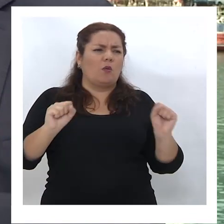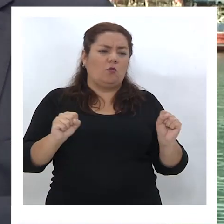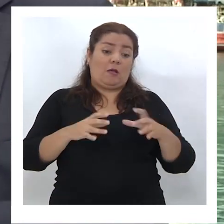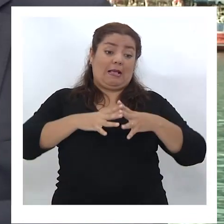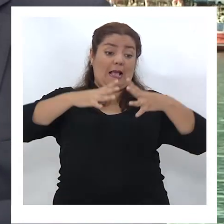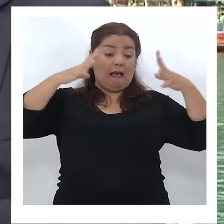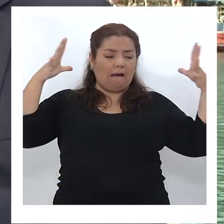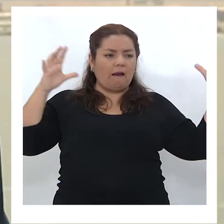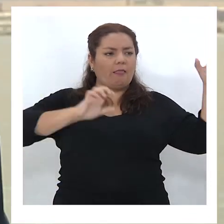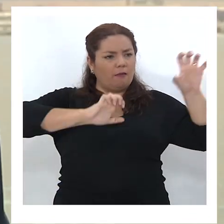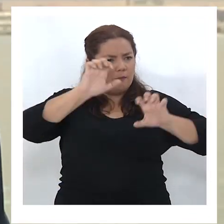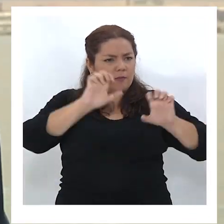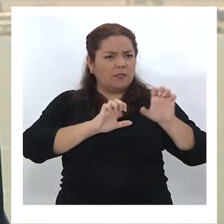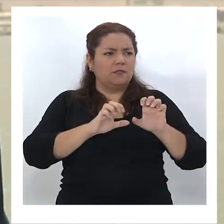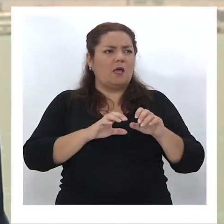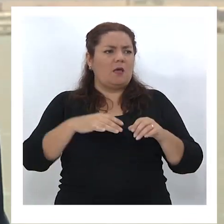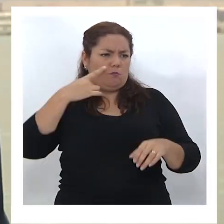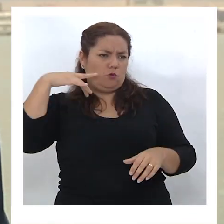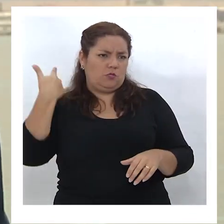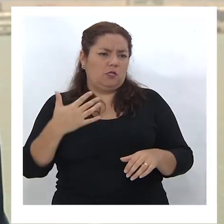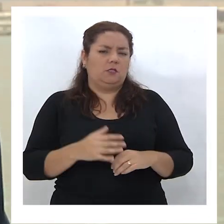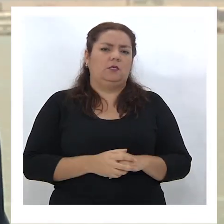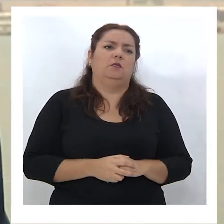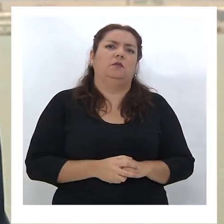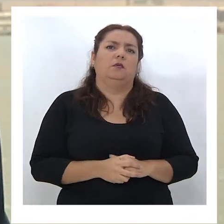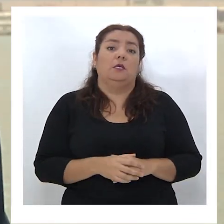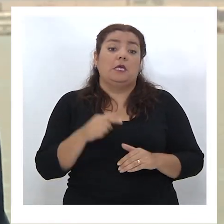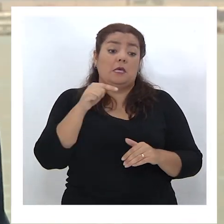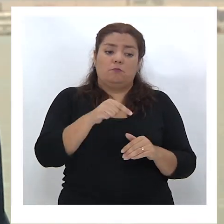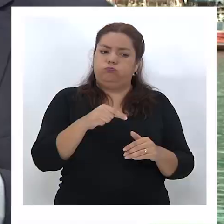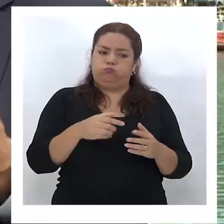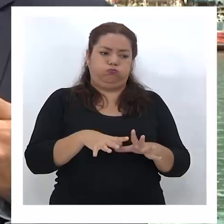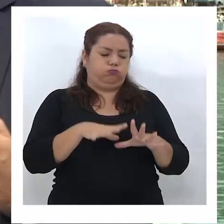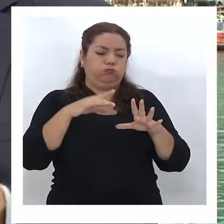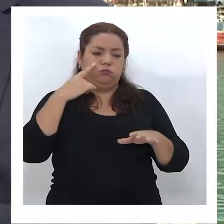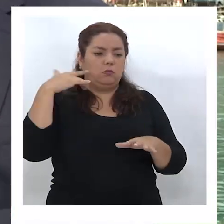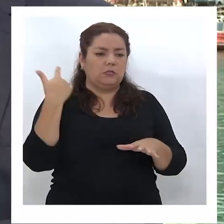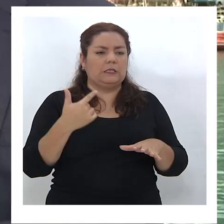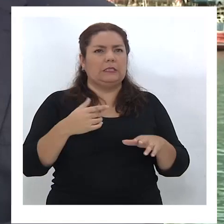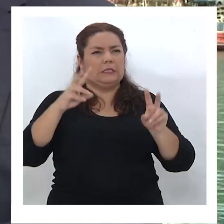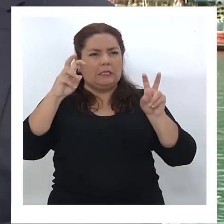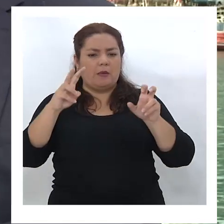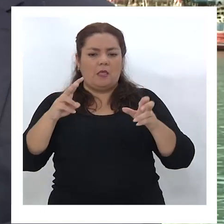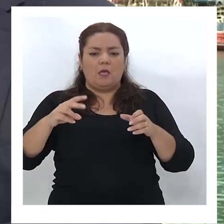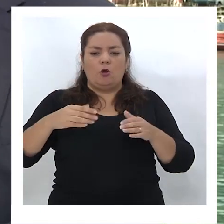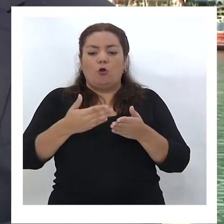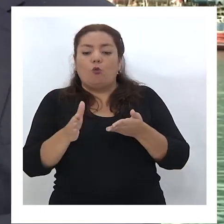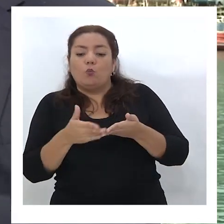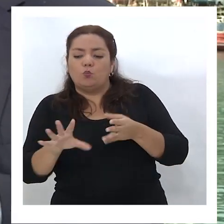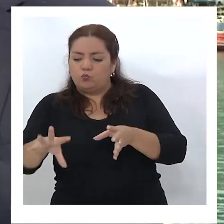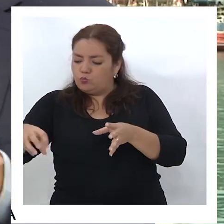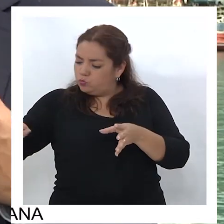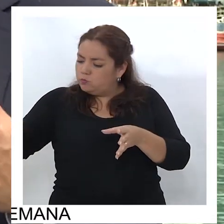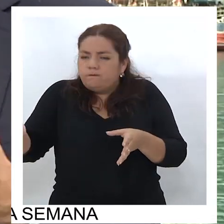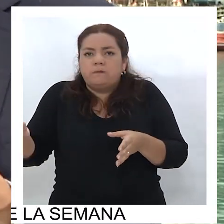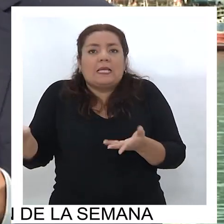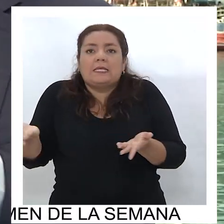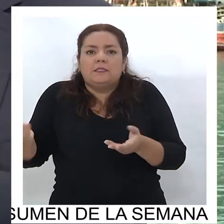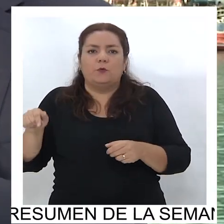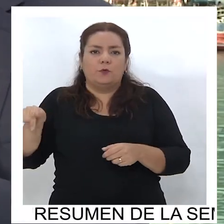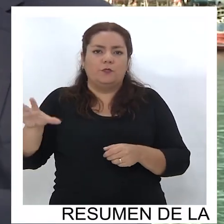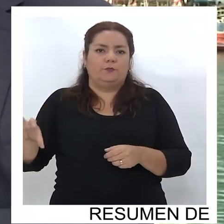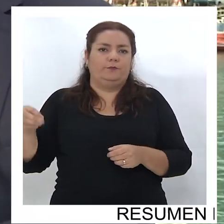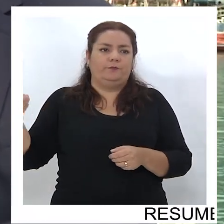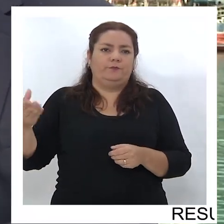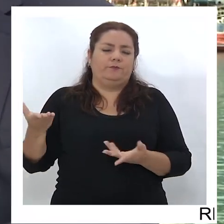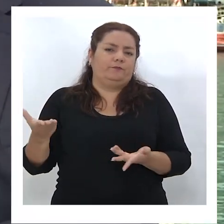empresas y acuerdos importantes. Tenemos un acuerdo de cero residuo, que es muy importante en tema de manejo de residuos. Pero en general nuestra actividad se